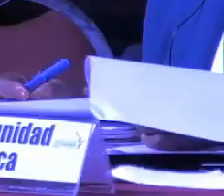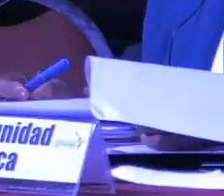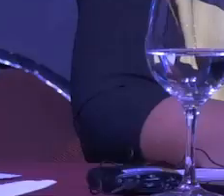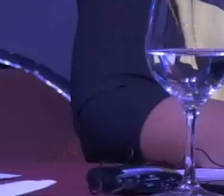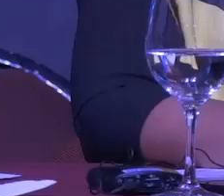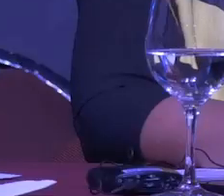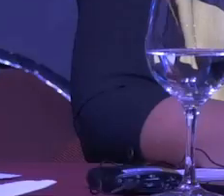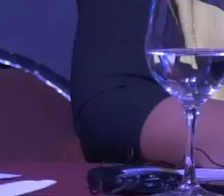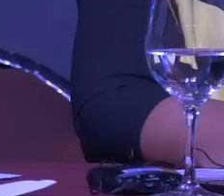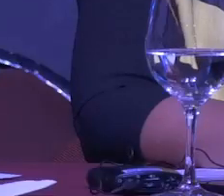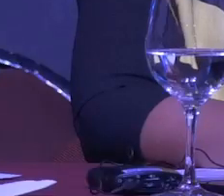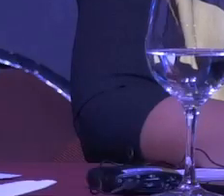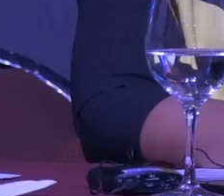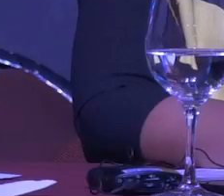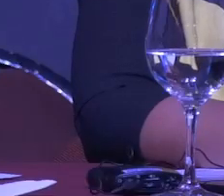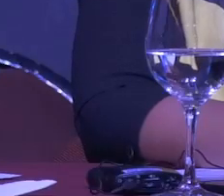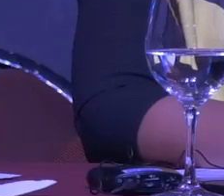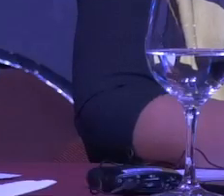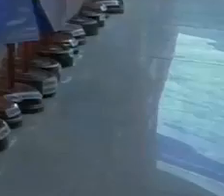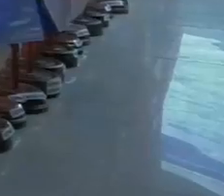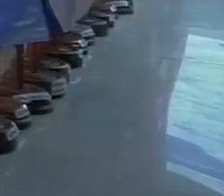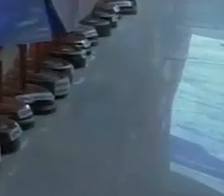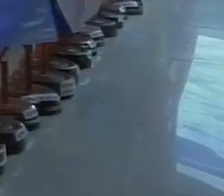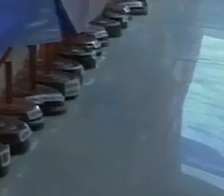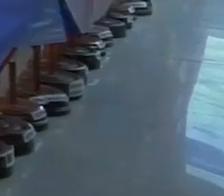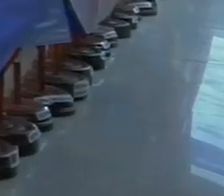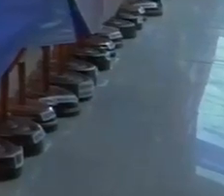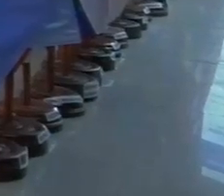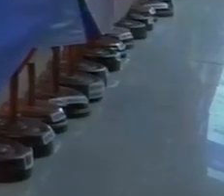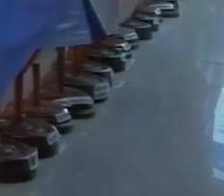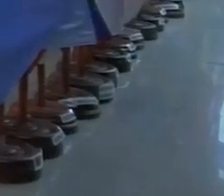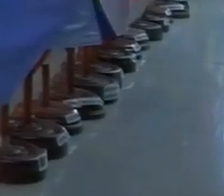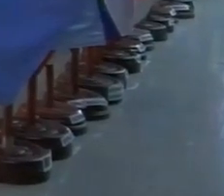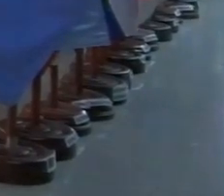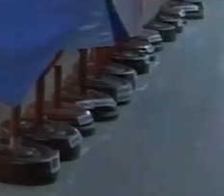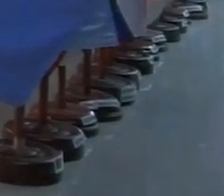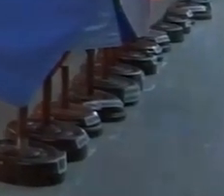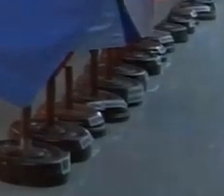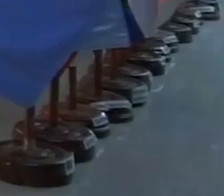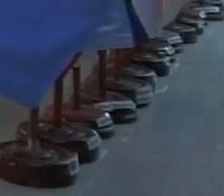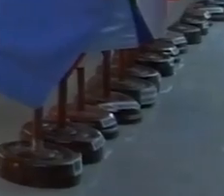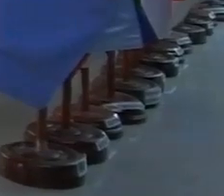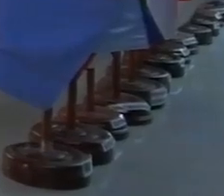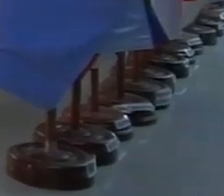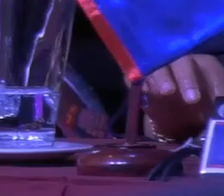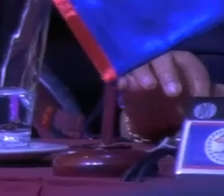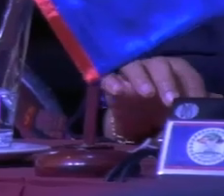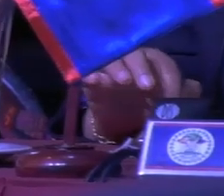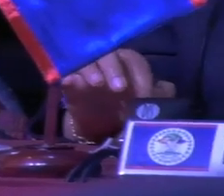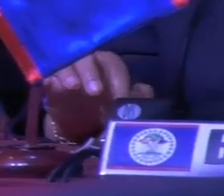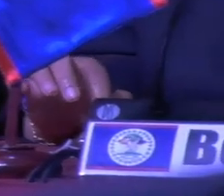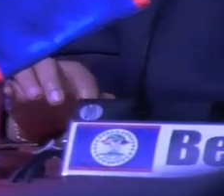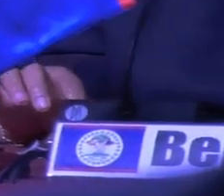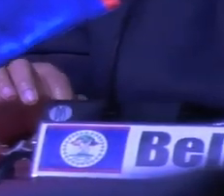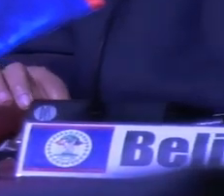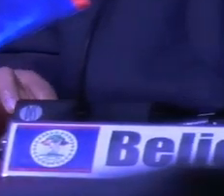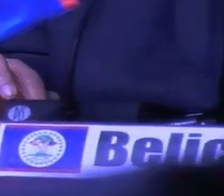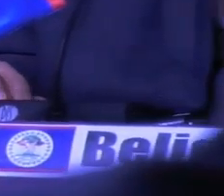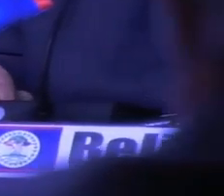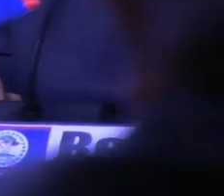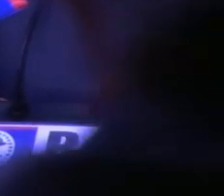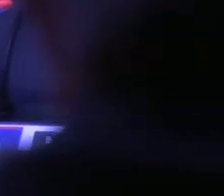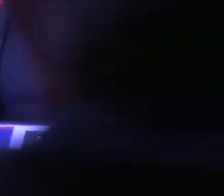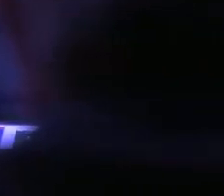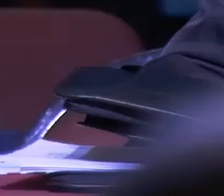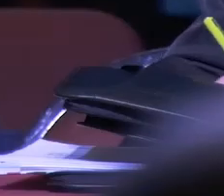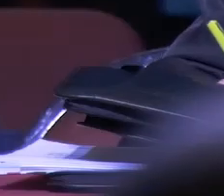América Latina y el Caribe para la implementación del ODS 4, Educación 2030, dando seguimiento a los compromisos de la Declaración